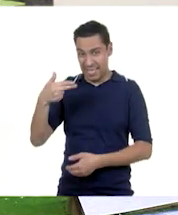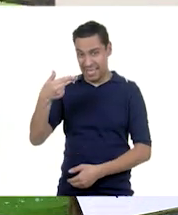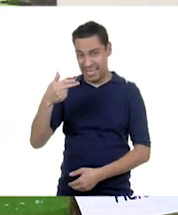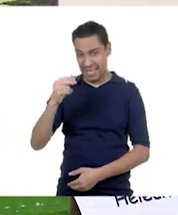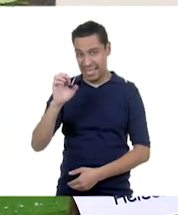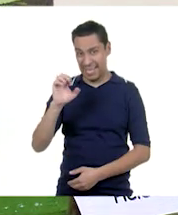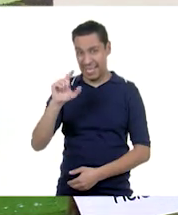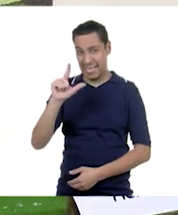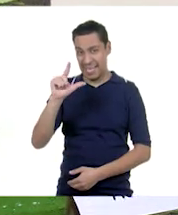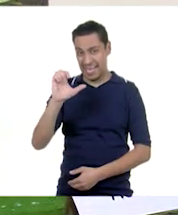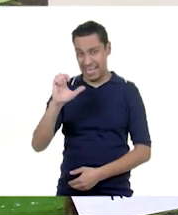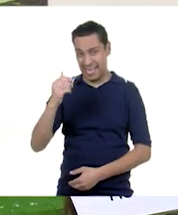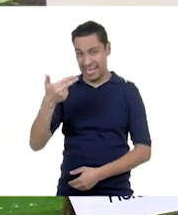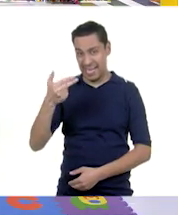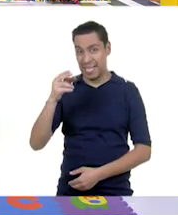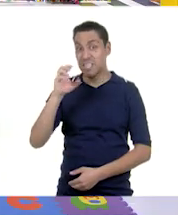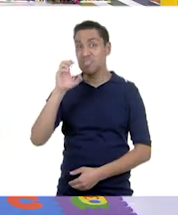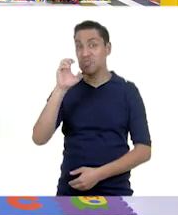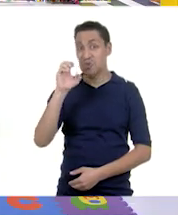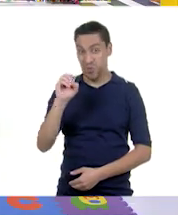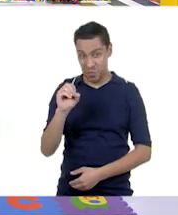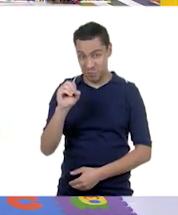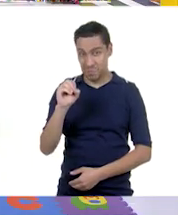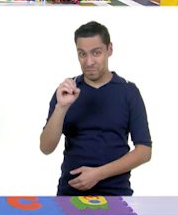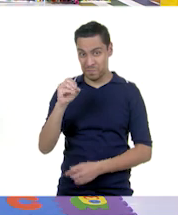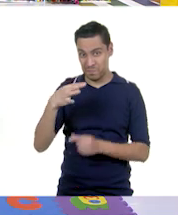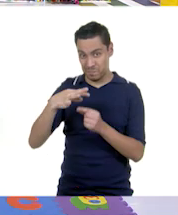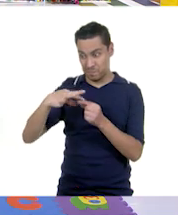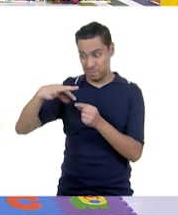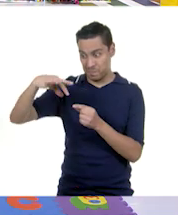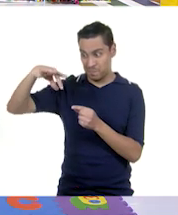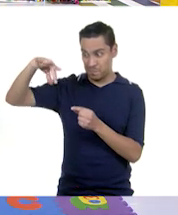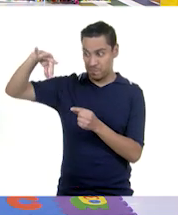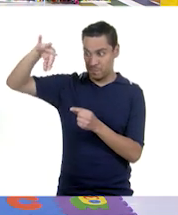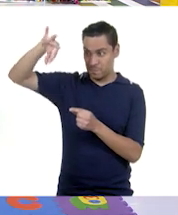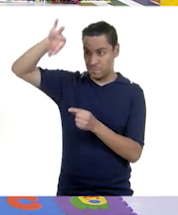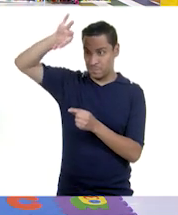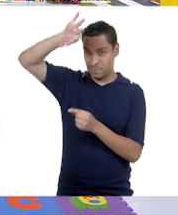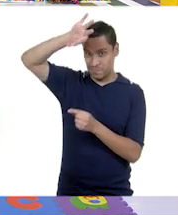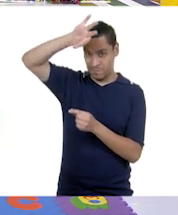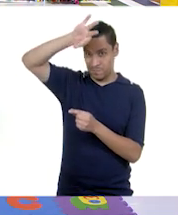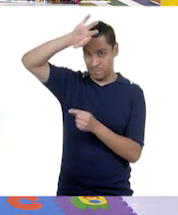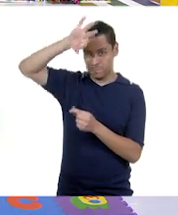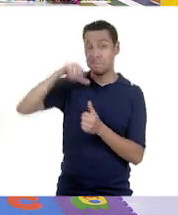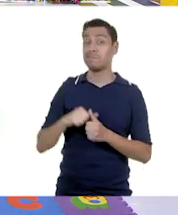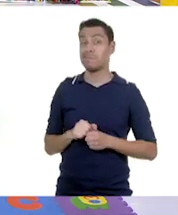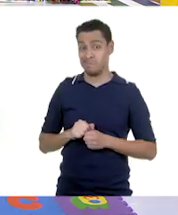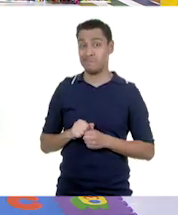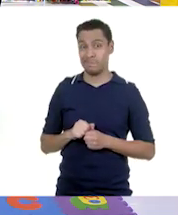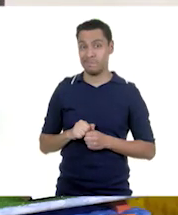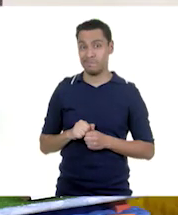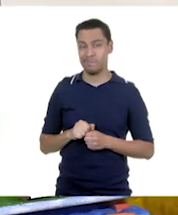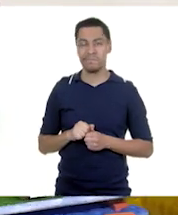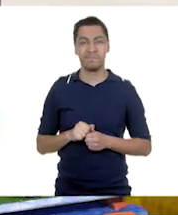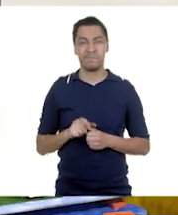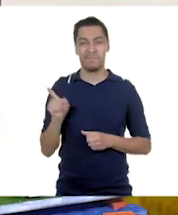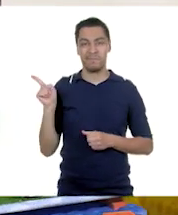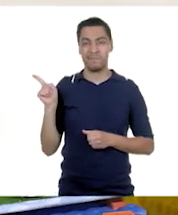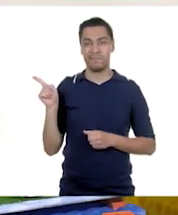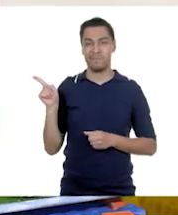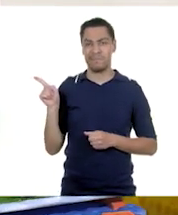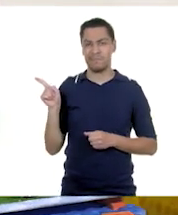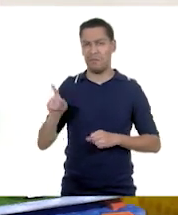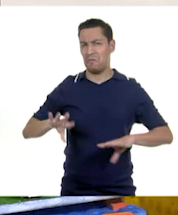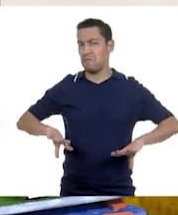El helecho, claro. Uy, aquí sí hay una gran variedad, ¿verdad? En tamaños. Efectivamente. De hecho, por ejemplo,